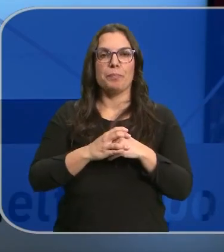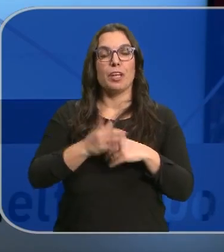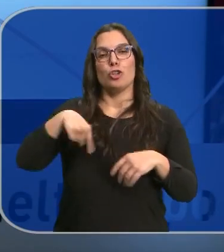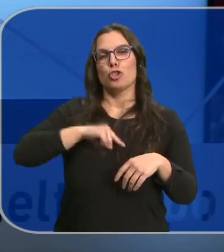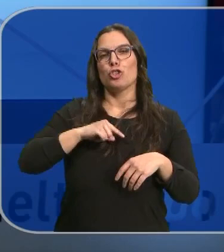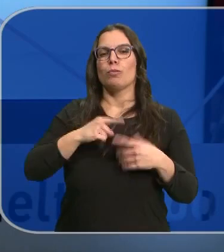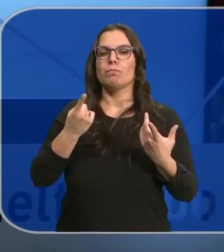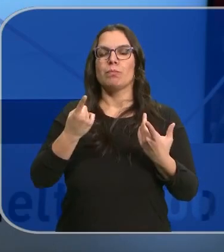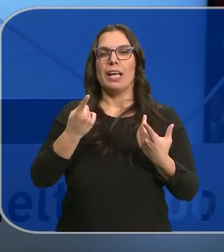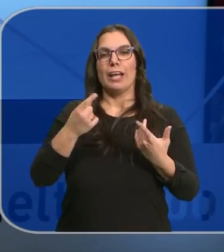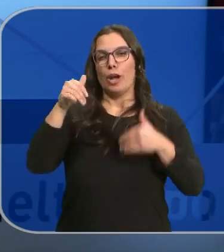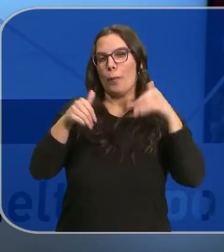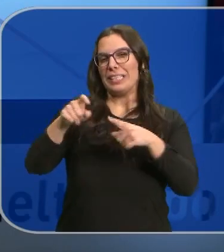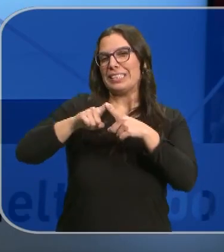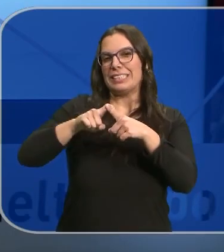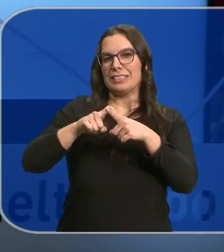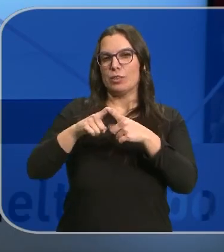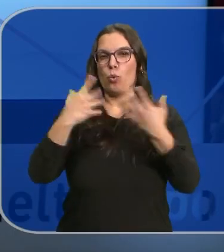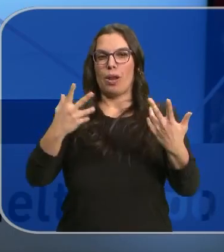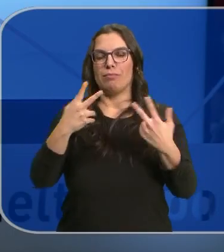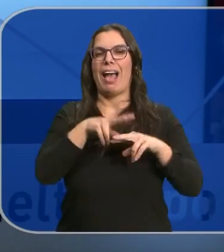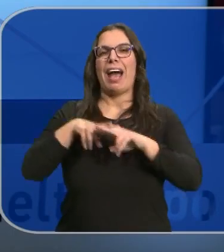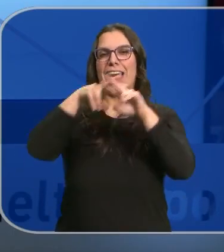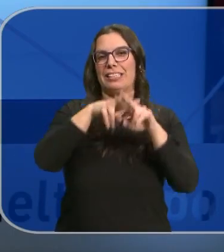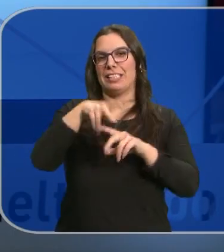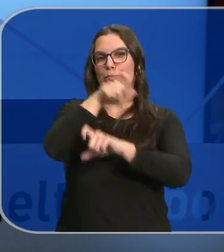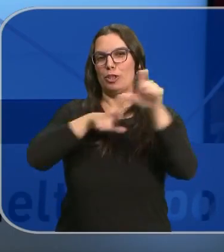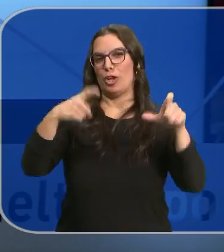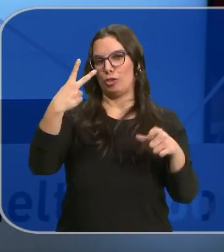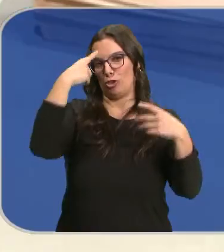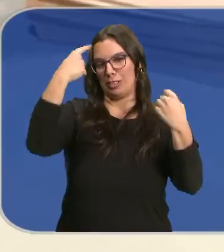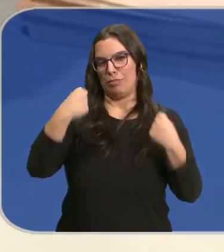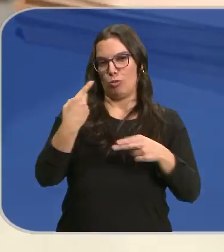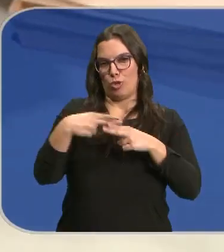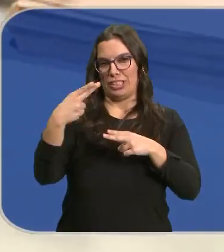Hemos analizado cómo se presentan estos comicios con 2 politólogos.